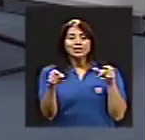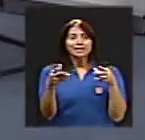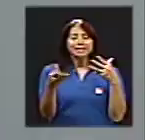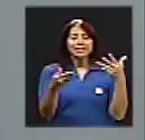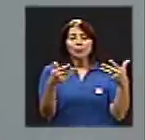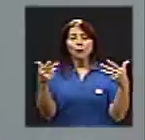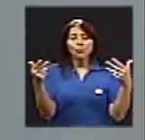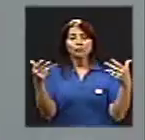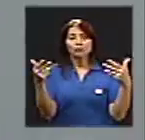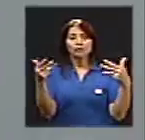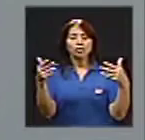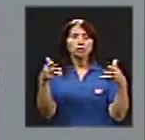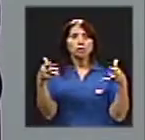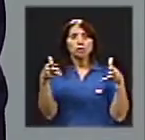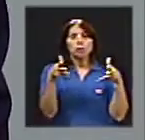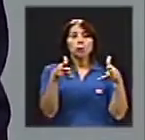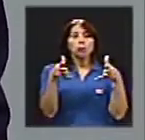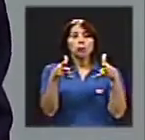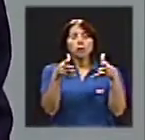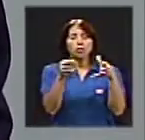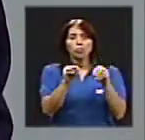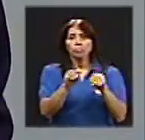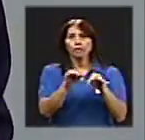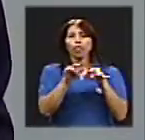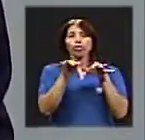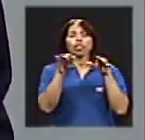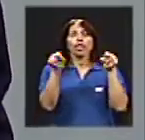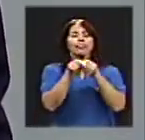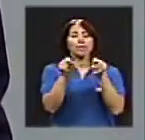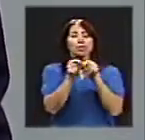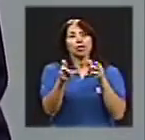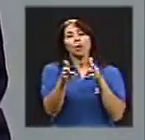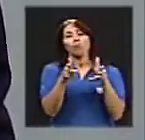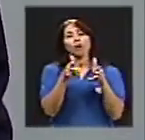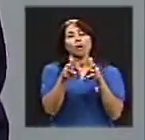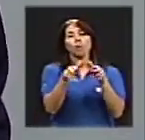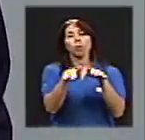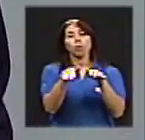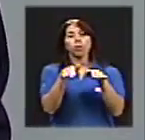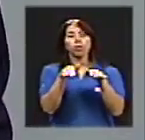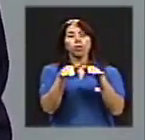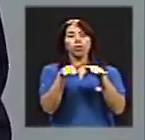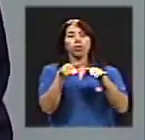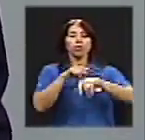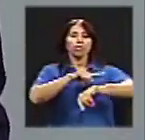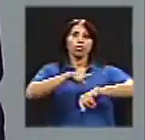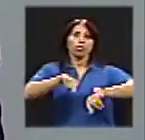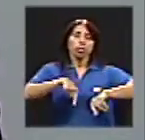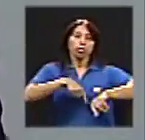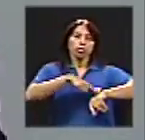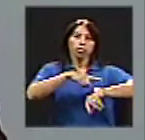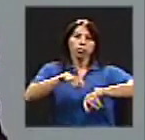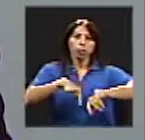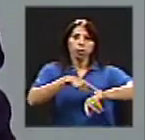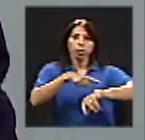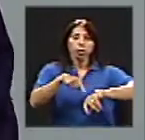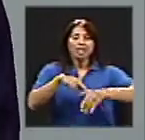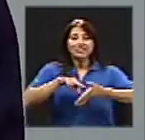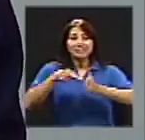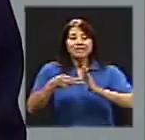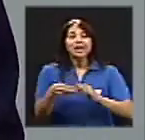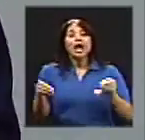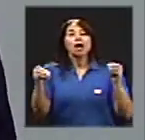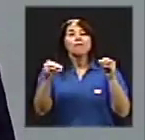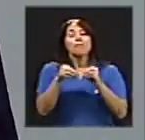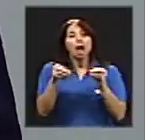de eso se producen embotellamientos, pues los tiempos de recorrido son mucho más altos, y tiempos de recorrido mucho más altos significan mucho más